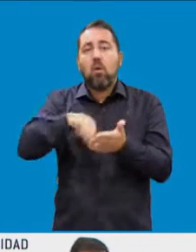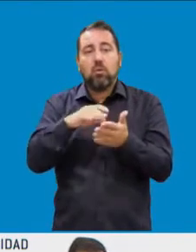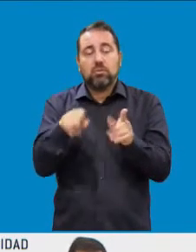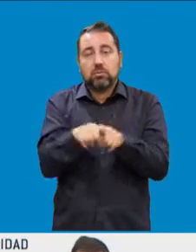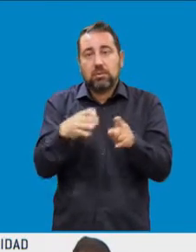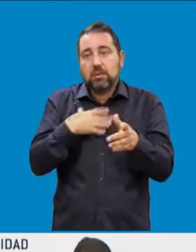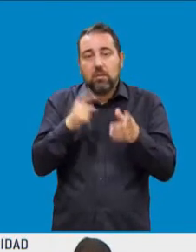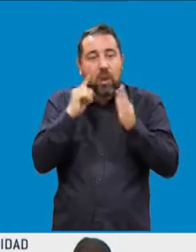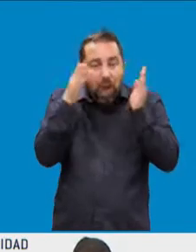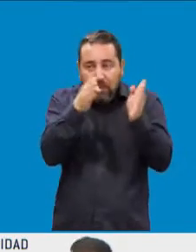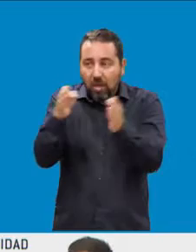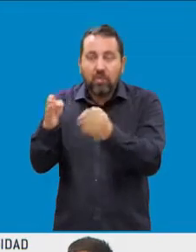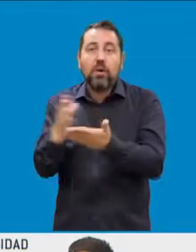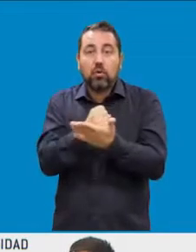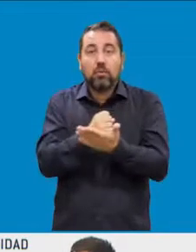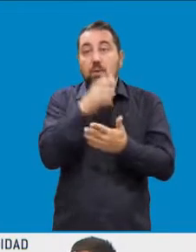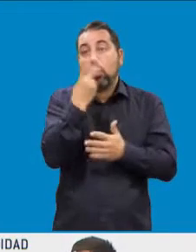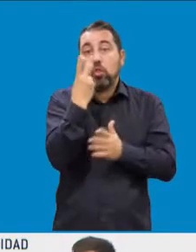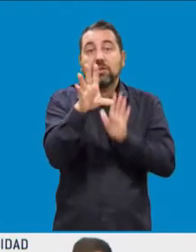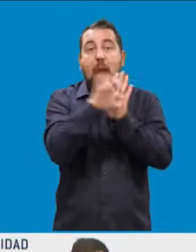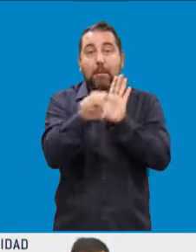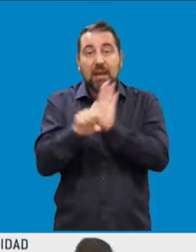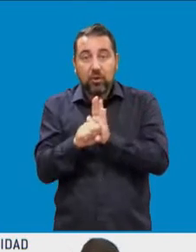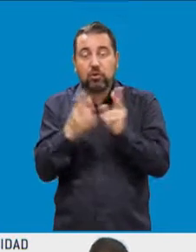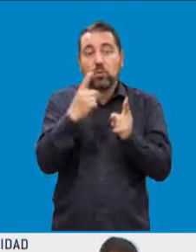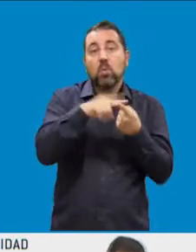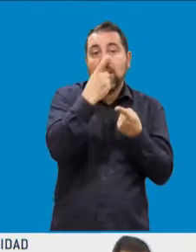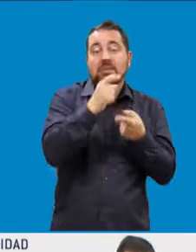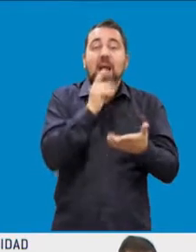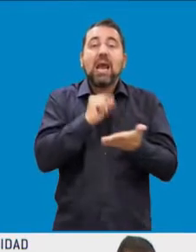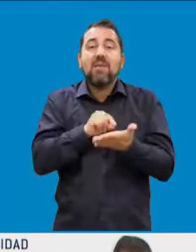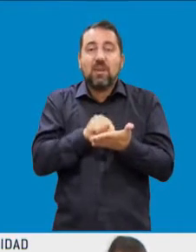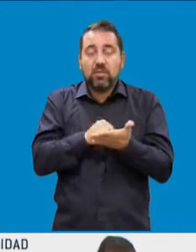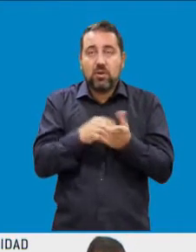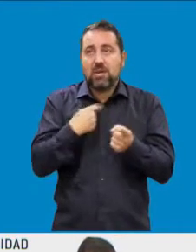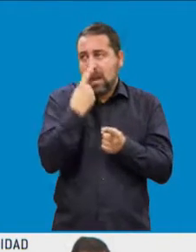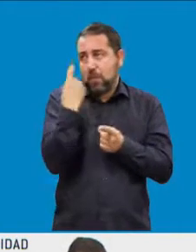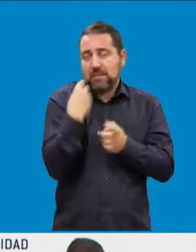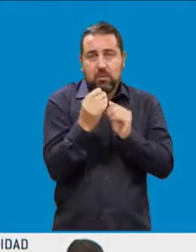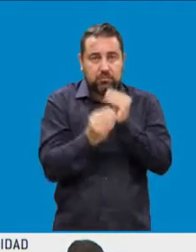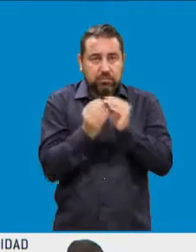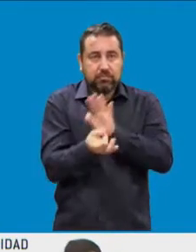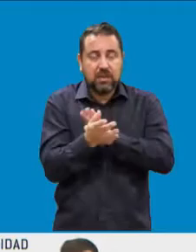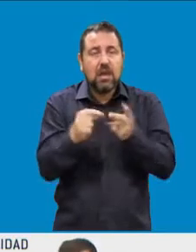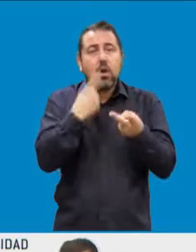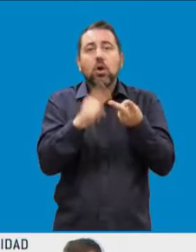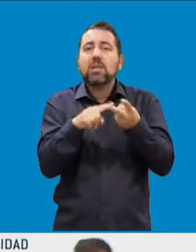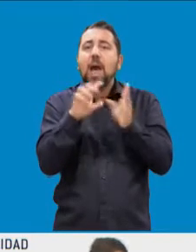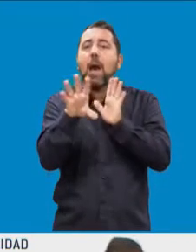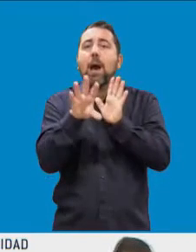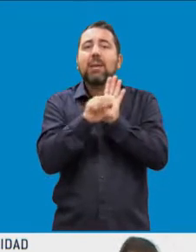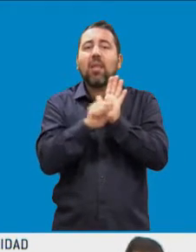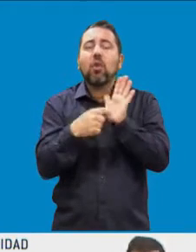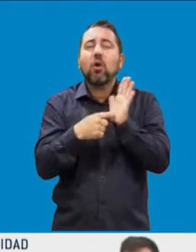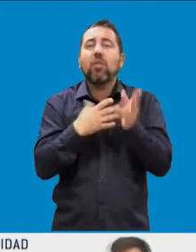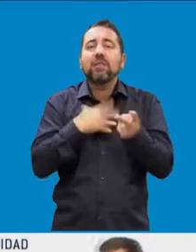tiene que ser, llegar a todo el mundo. De esta manera, como os digo, las dos aplicaciones, las dos apps, la de calificaciones que se desarrolló el